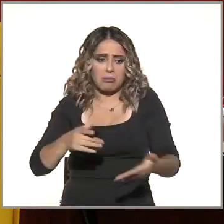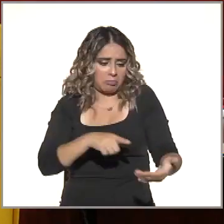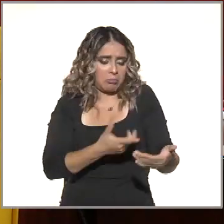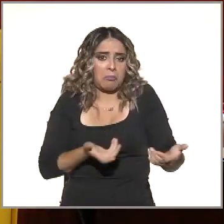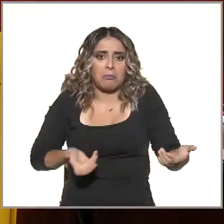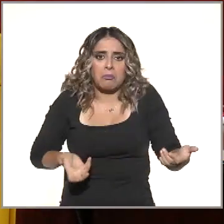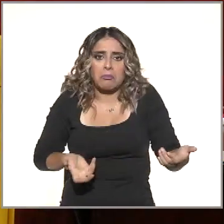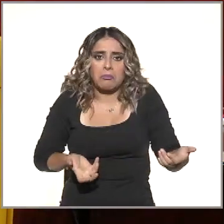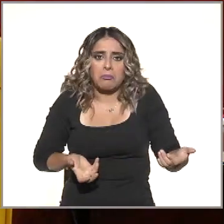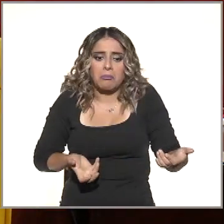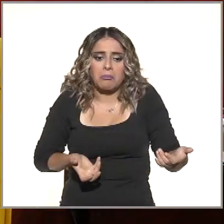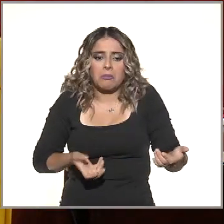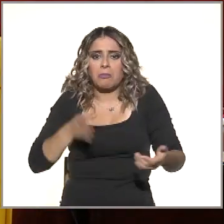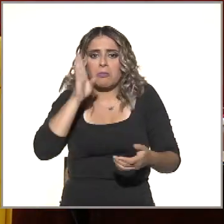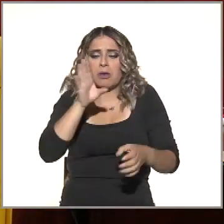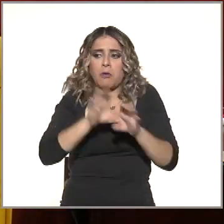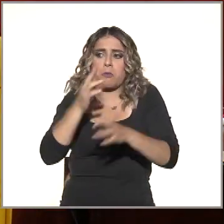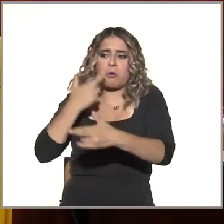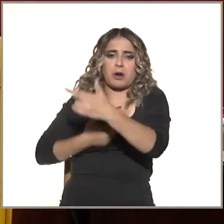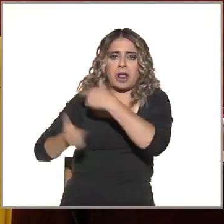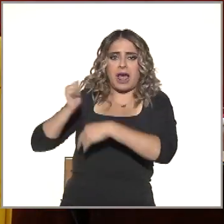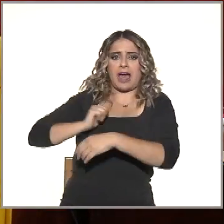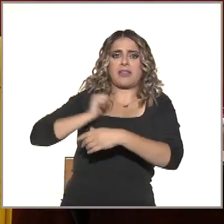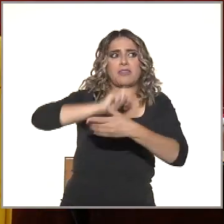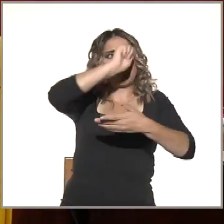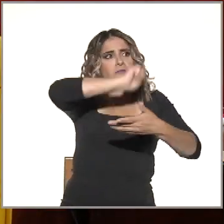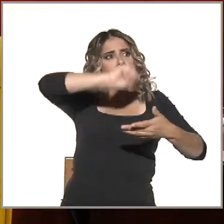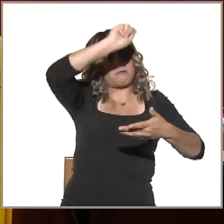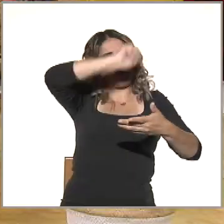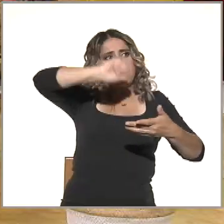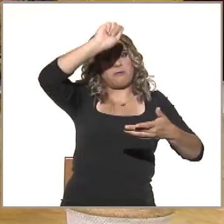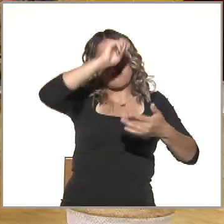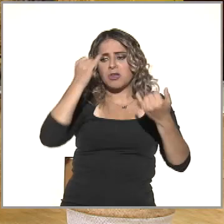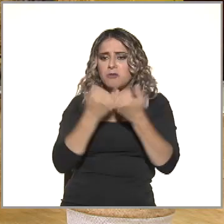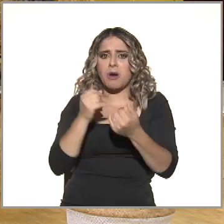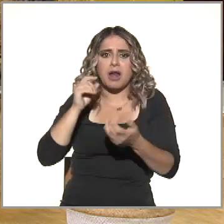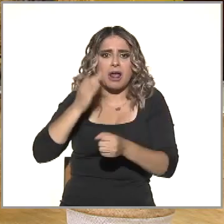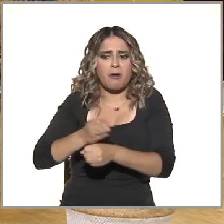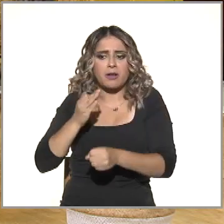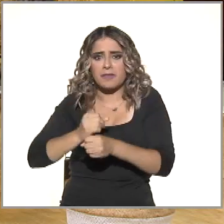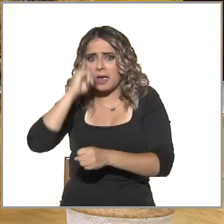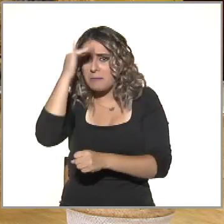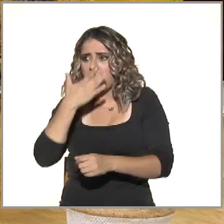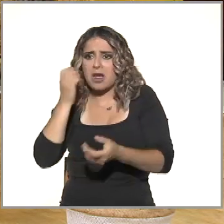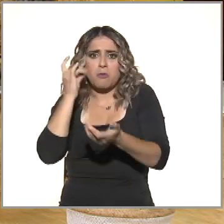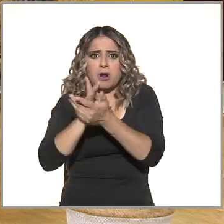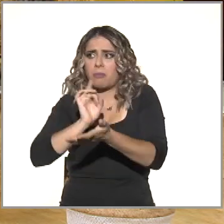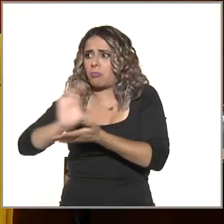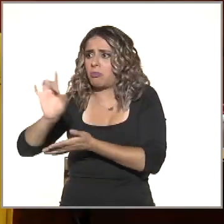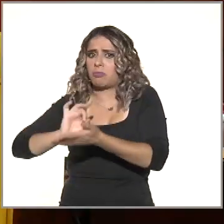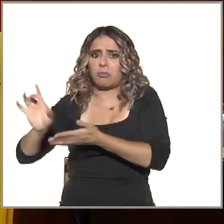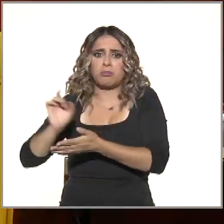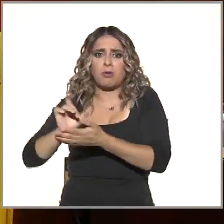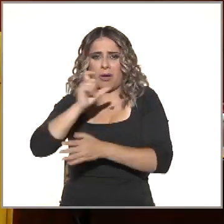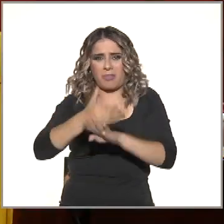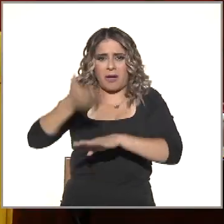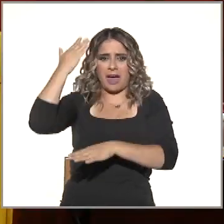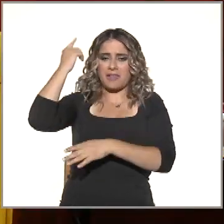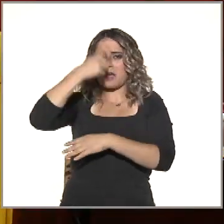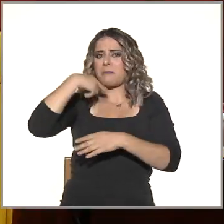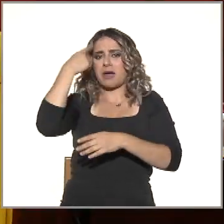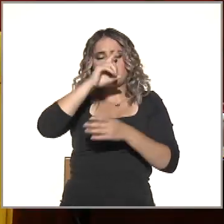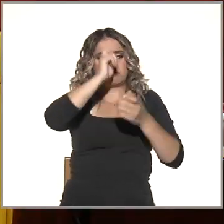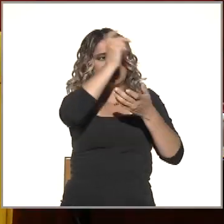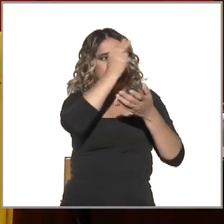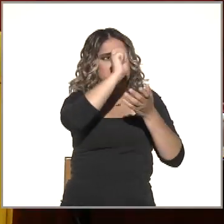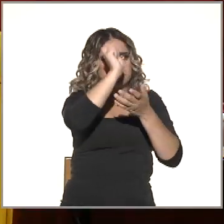si regresáramos al jeroglífico, sí, ¿no? Sí. Sí. Después de años de llegar a la escritura alfabética, resulta que ahora nos